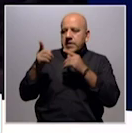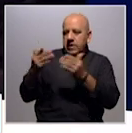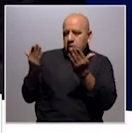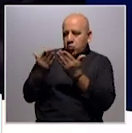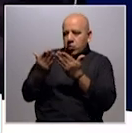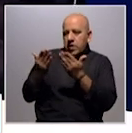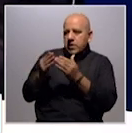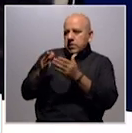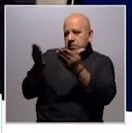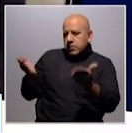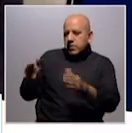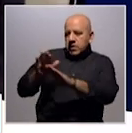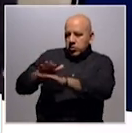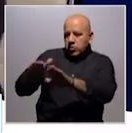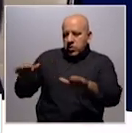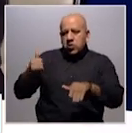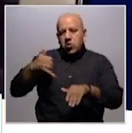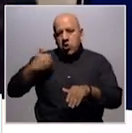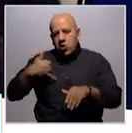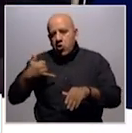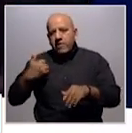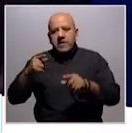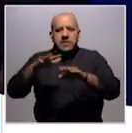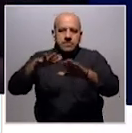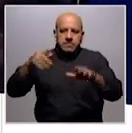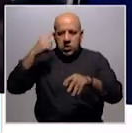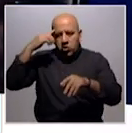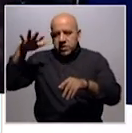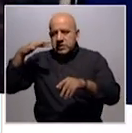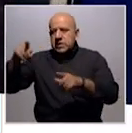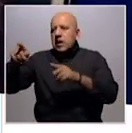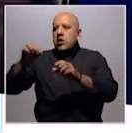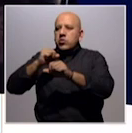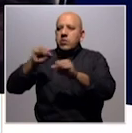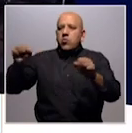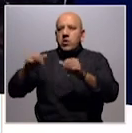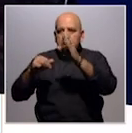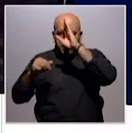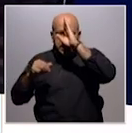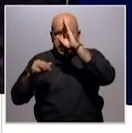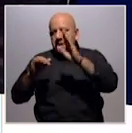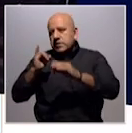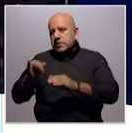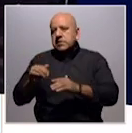los niños a los jóvenes a los adolescentes a su capacidad de aprender